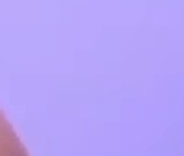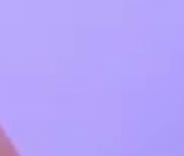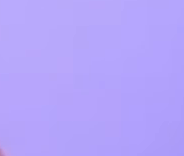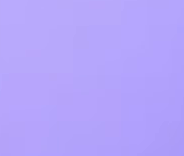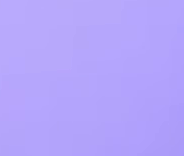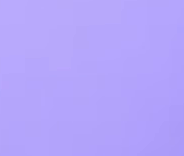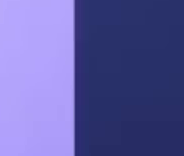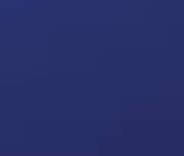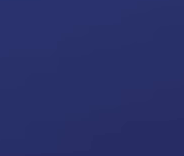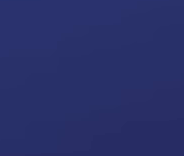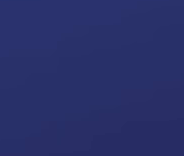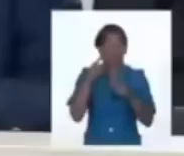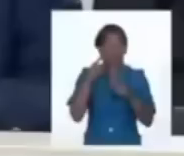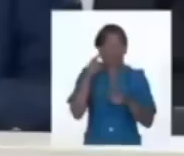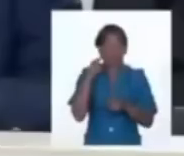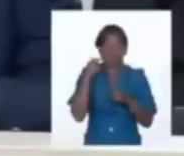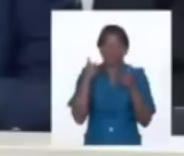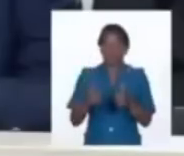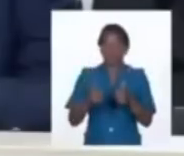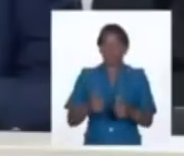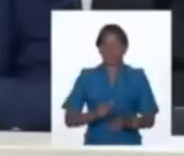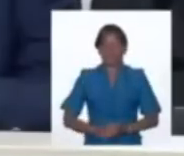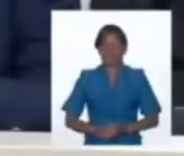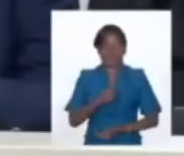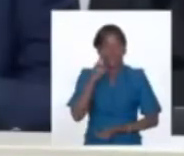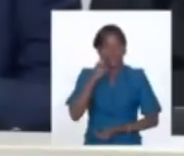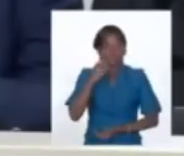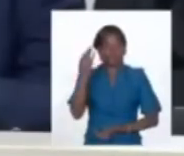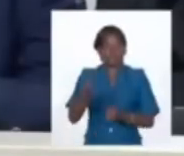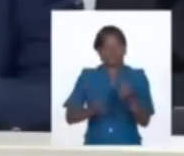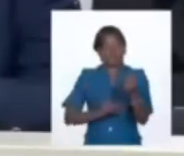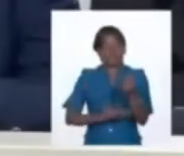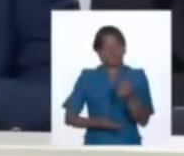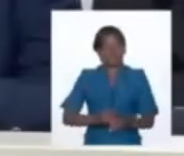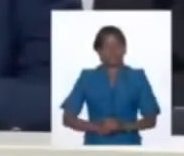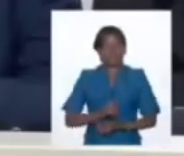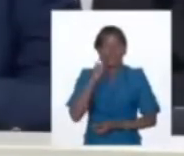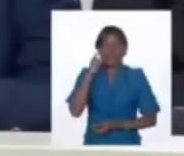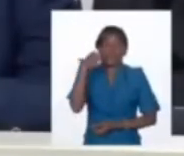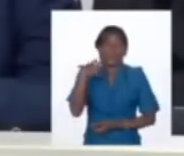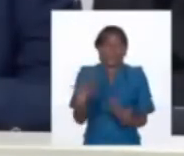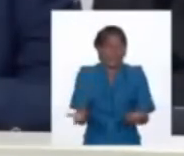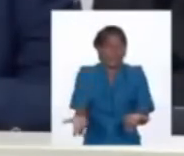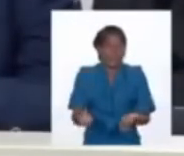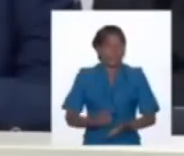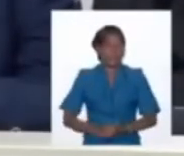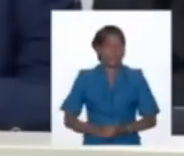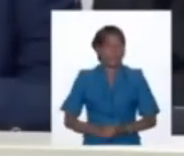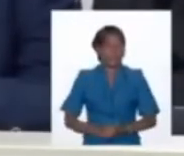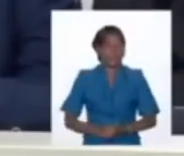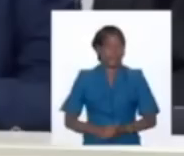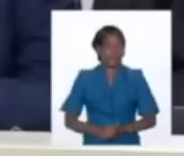a lo cortico tú y yo a ver qué es lo que a ver se ha evidenciado en esta sección la importancia de que las esferas